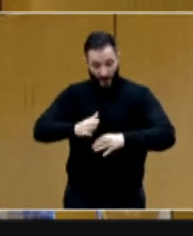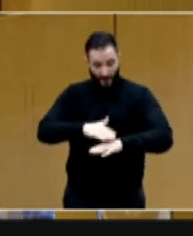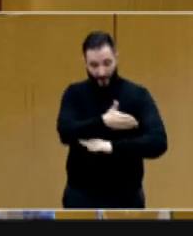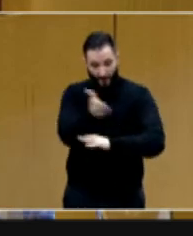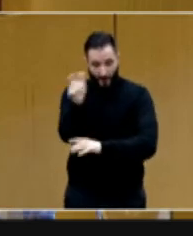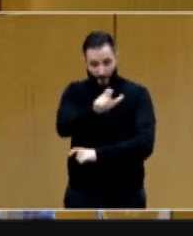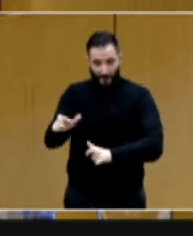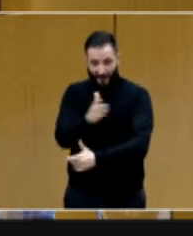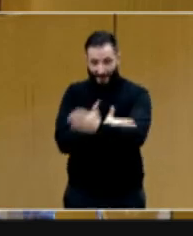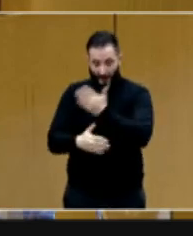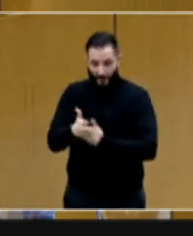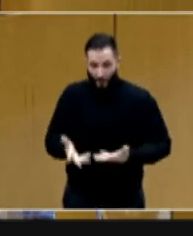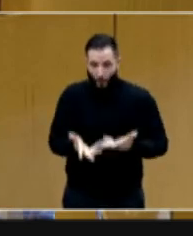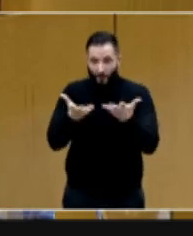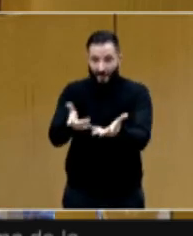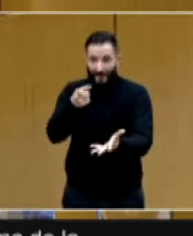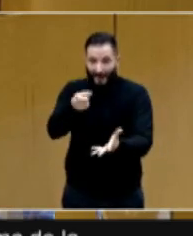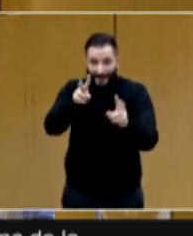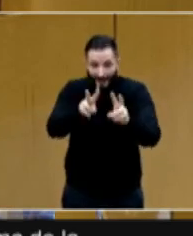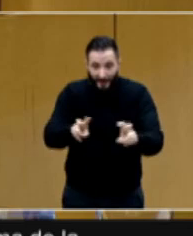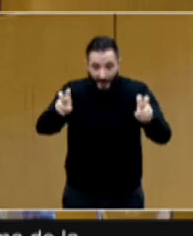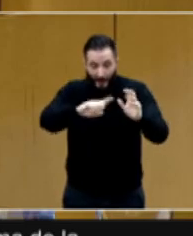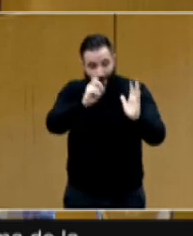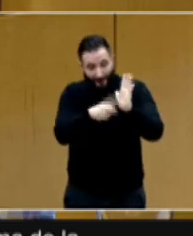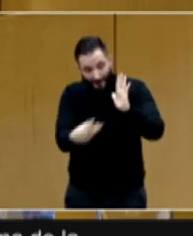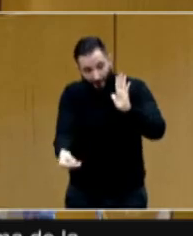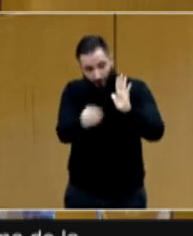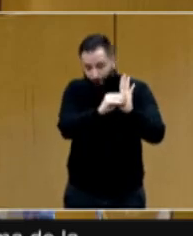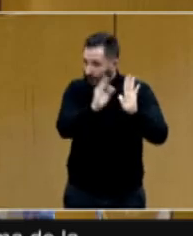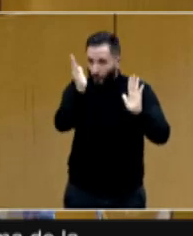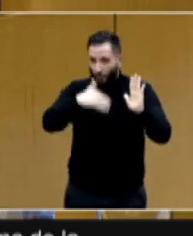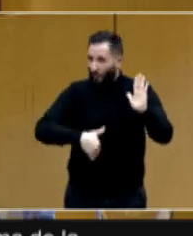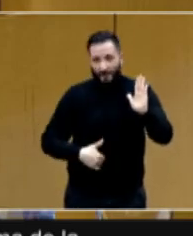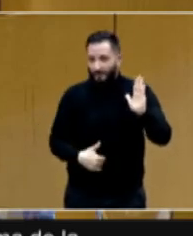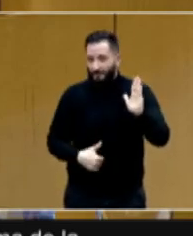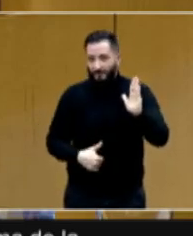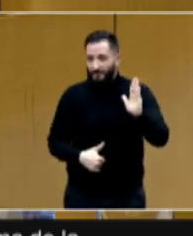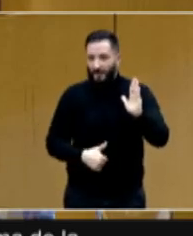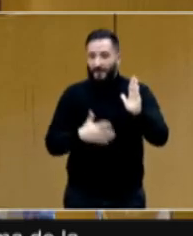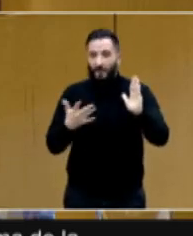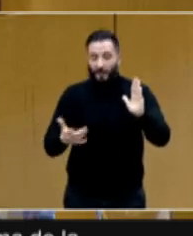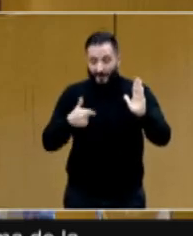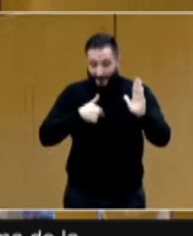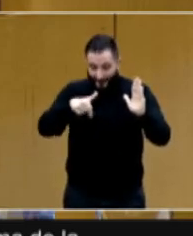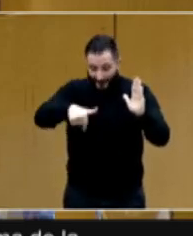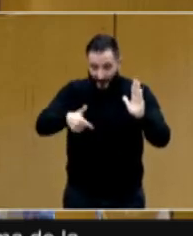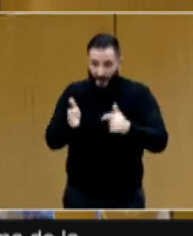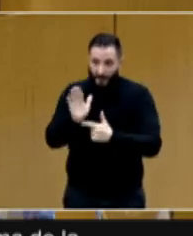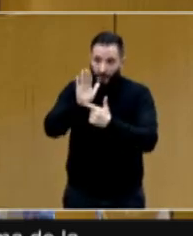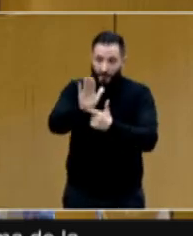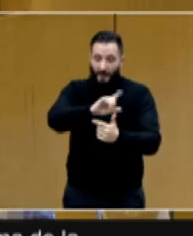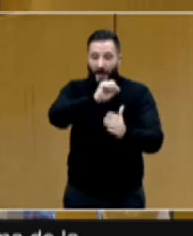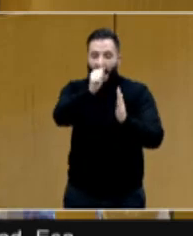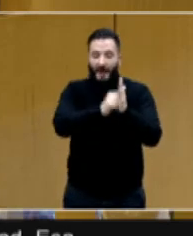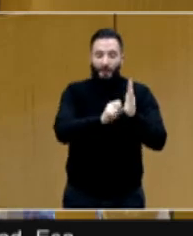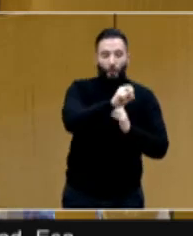discapacidad por tanto esa materia no está en la ley no se contempla la ley lo que hemos hecho ha sido traer el espíritu del artículo 12